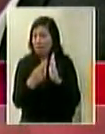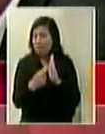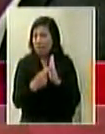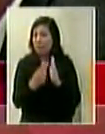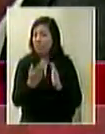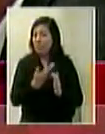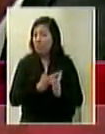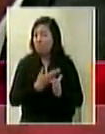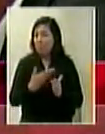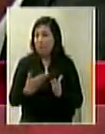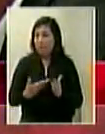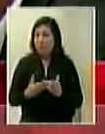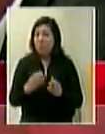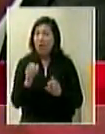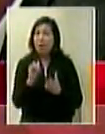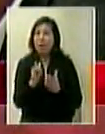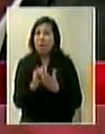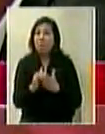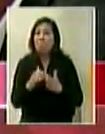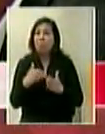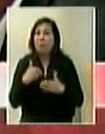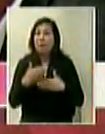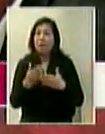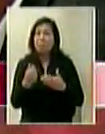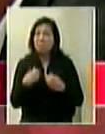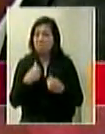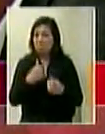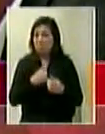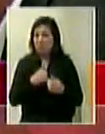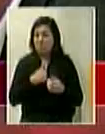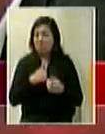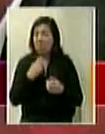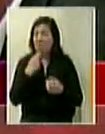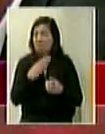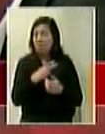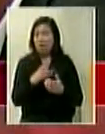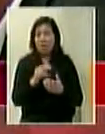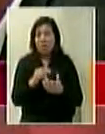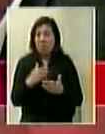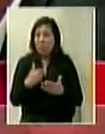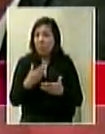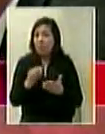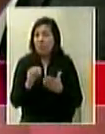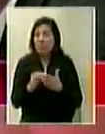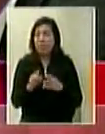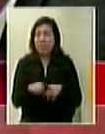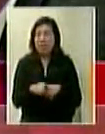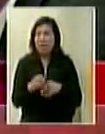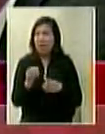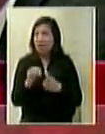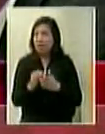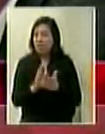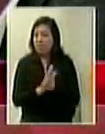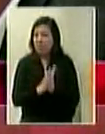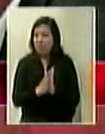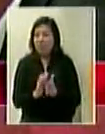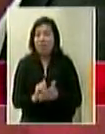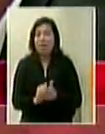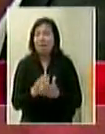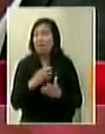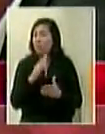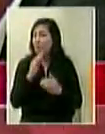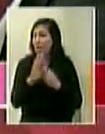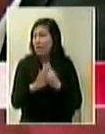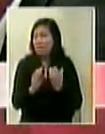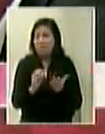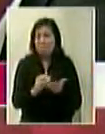del presidente obviamente puede generar un riesgo, a mi juicio, válido. Y no siento que estoy conciliando nada, ni avalando